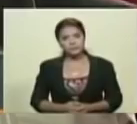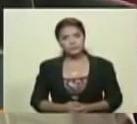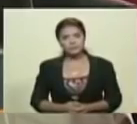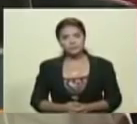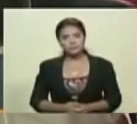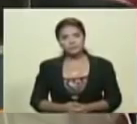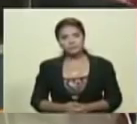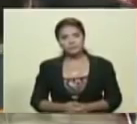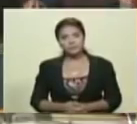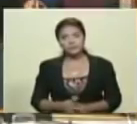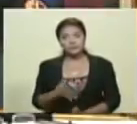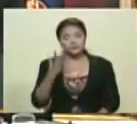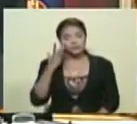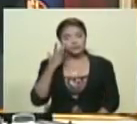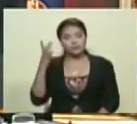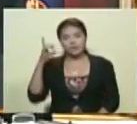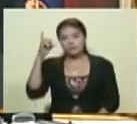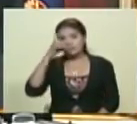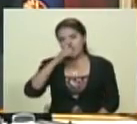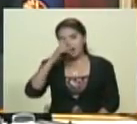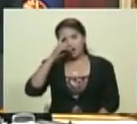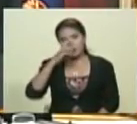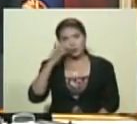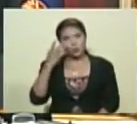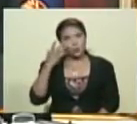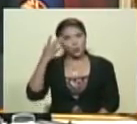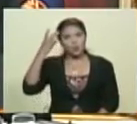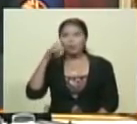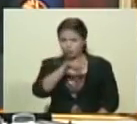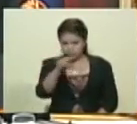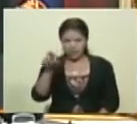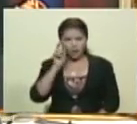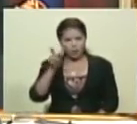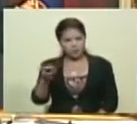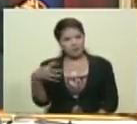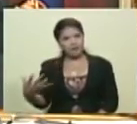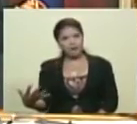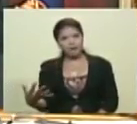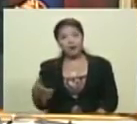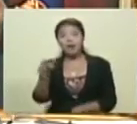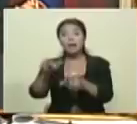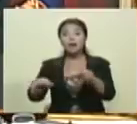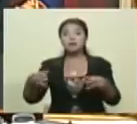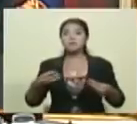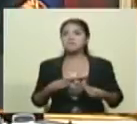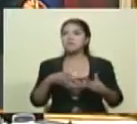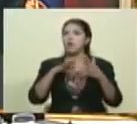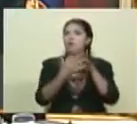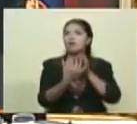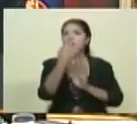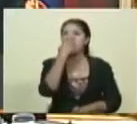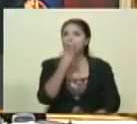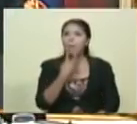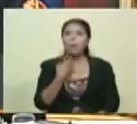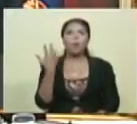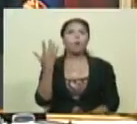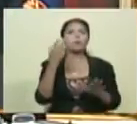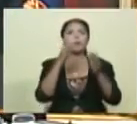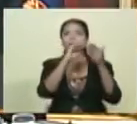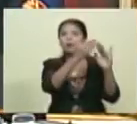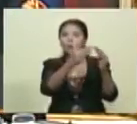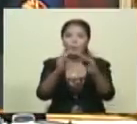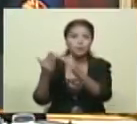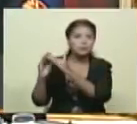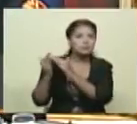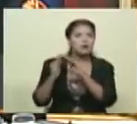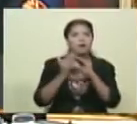y los más sabios de los sabios. Ustedes lo vieran. Son los habitantes de los barrios pobres, de los caseríos.